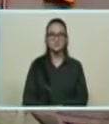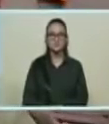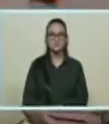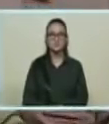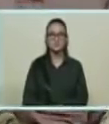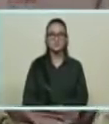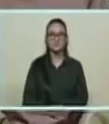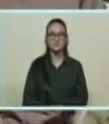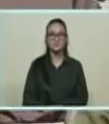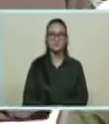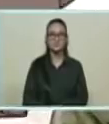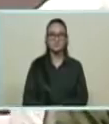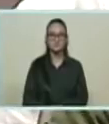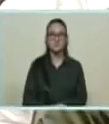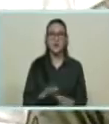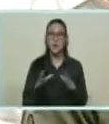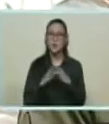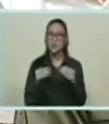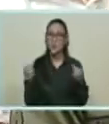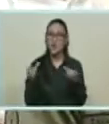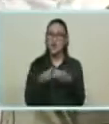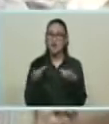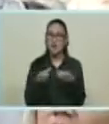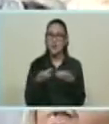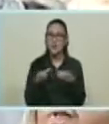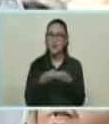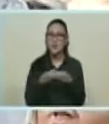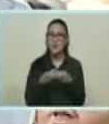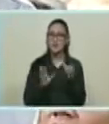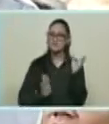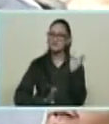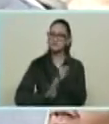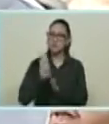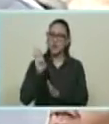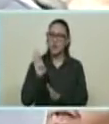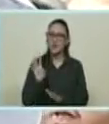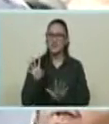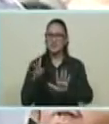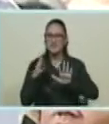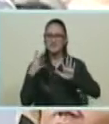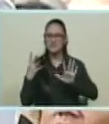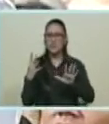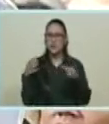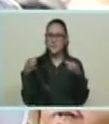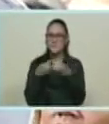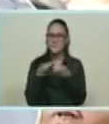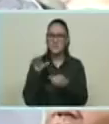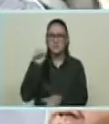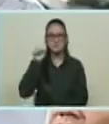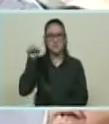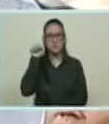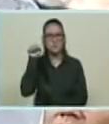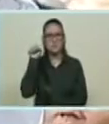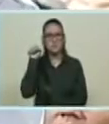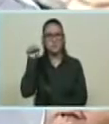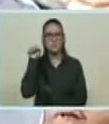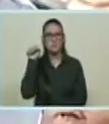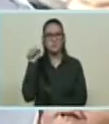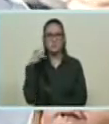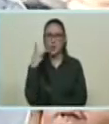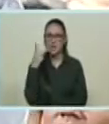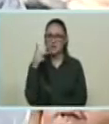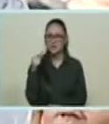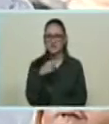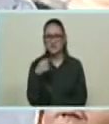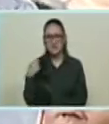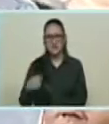Además, en todas las reuniones nos hablaron del éxito del 19º Congreso del Partido Comunista Chino. Estuvimos reunidos